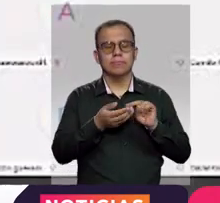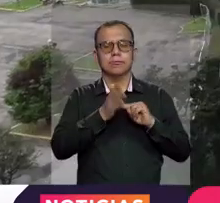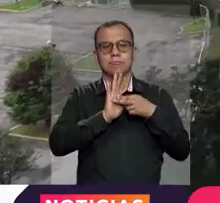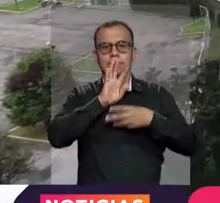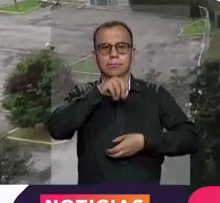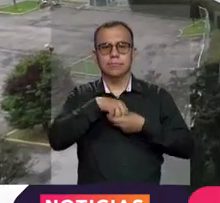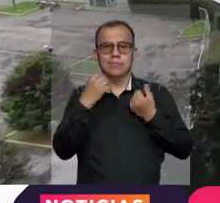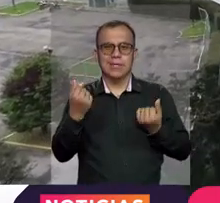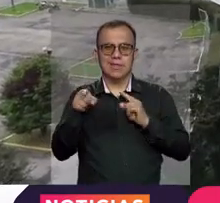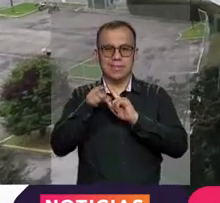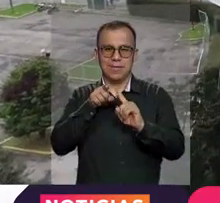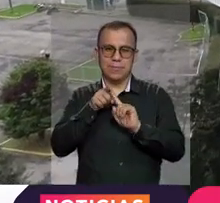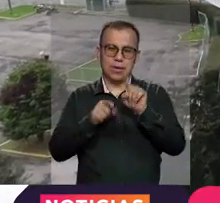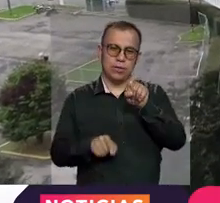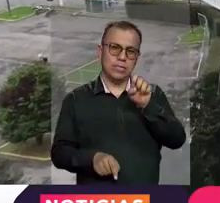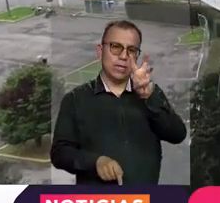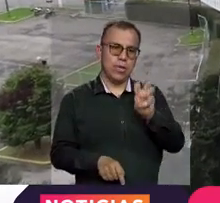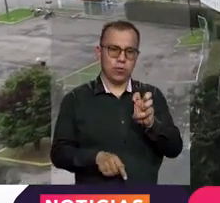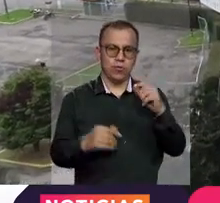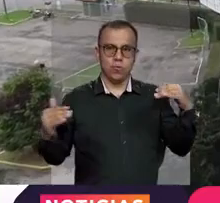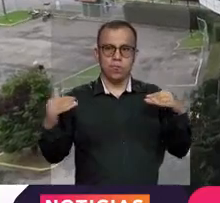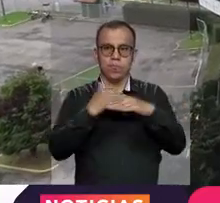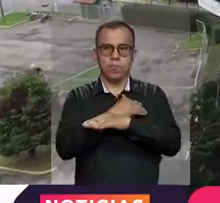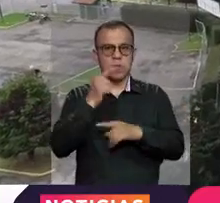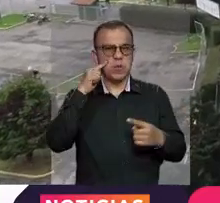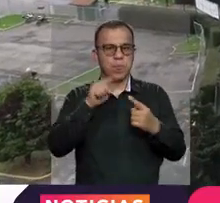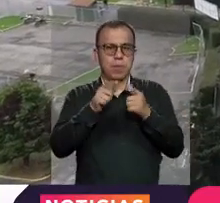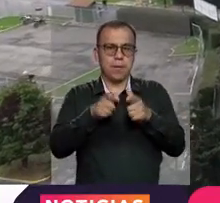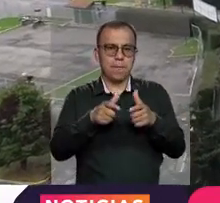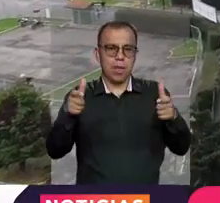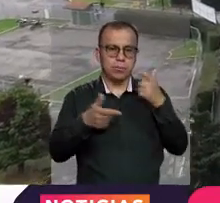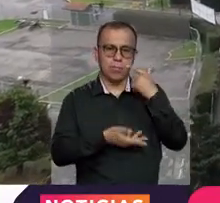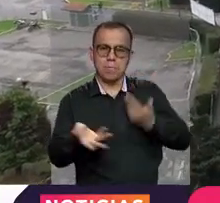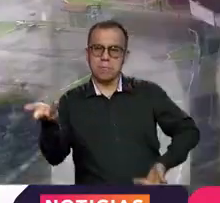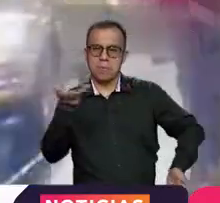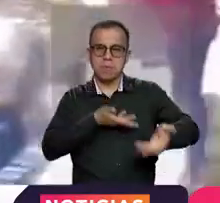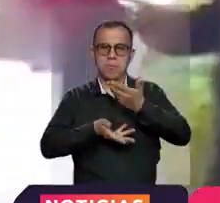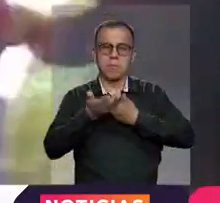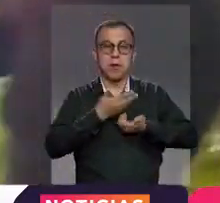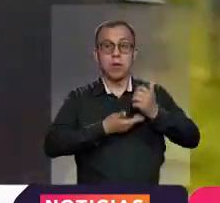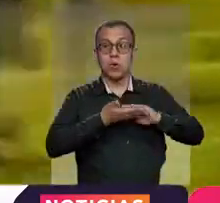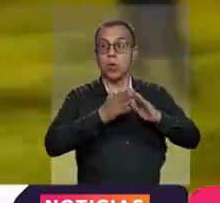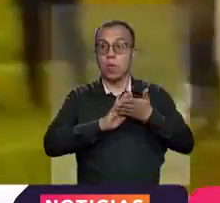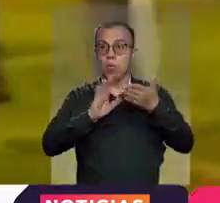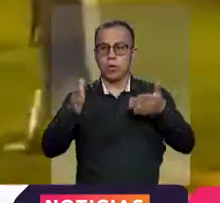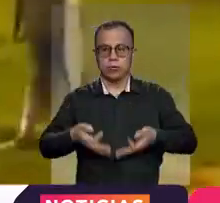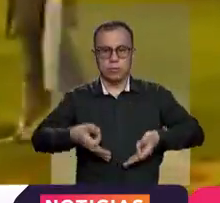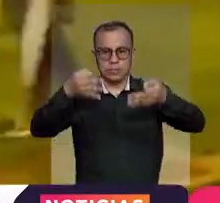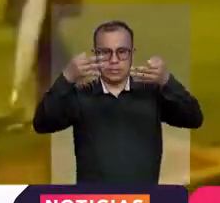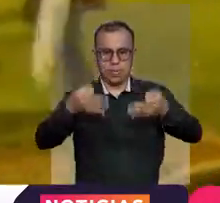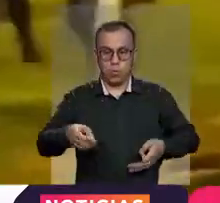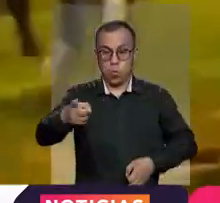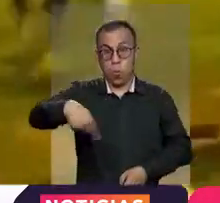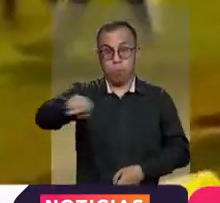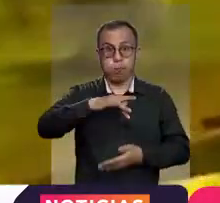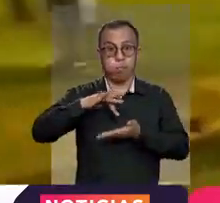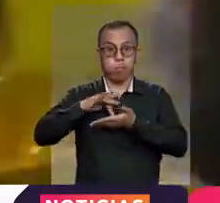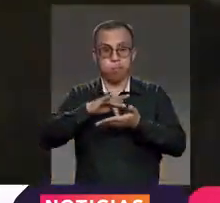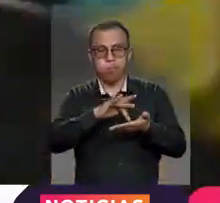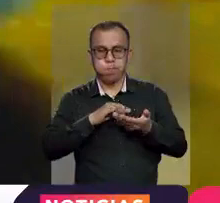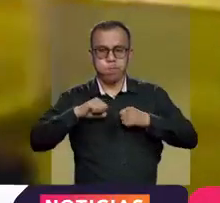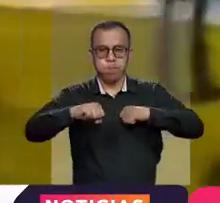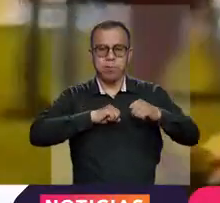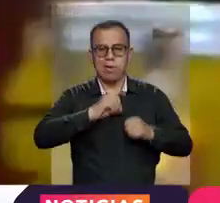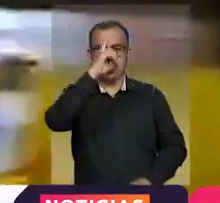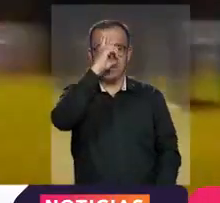proyecto de Transmilenio por la avenida 68, solicitó una mayor socialización con la comunidad, que se garantice su participación activa en